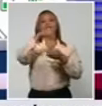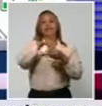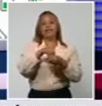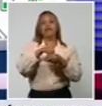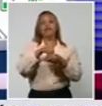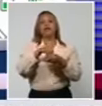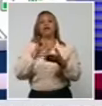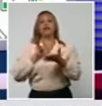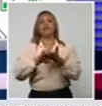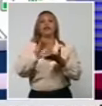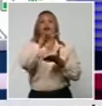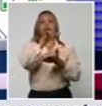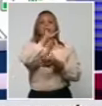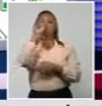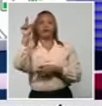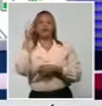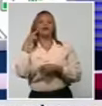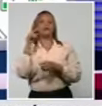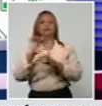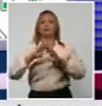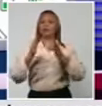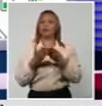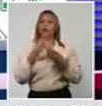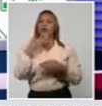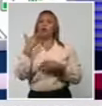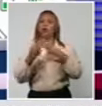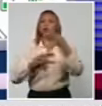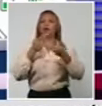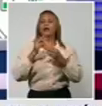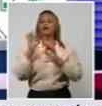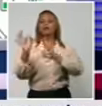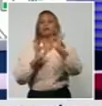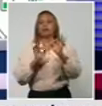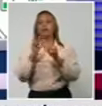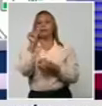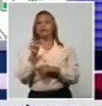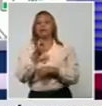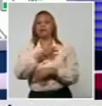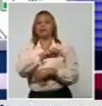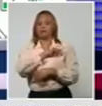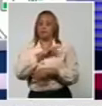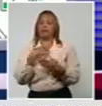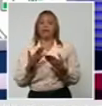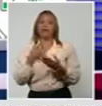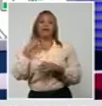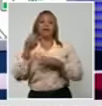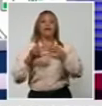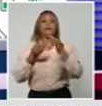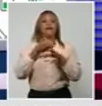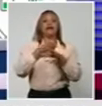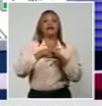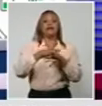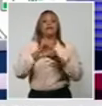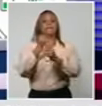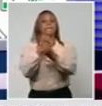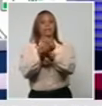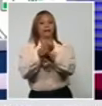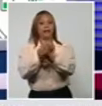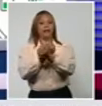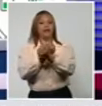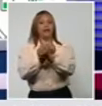hablando del personal de inmigración, de aduana, cómo se ha establecido la protección de esas personas, porque antes quiero que hablemos de percepción del peligro. Eso es un